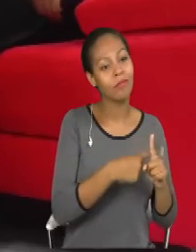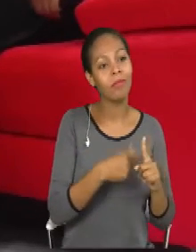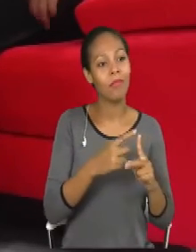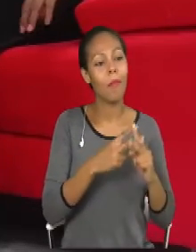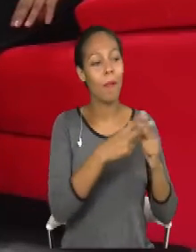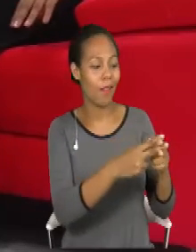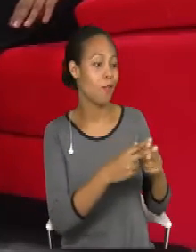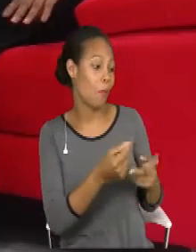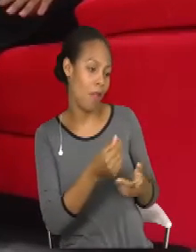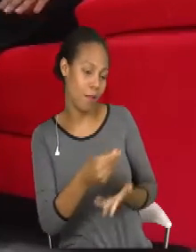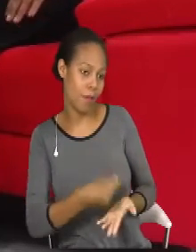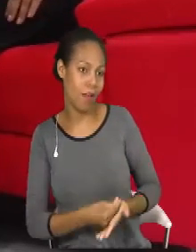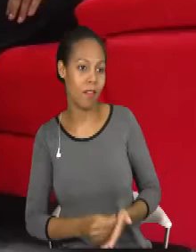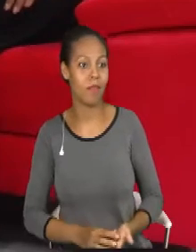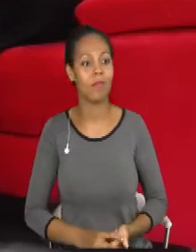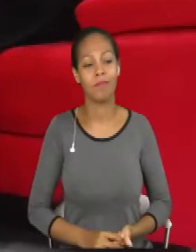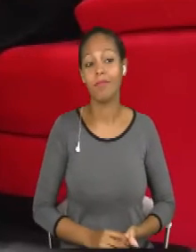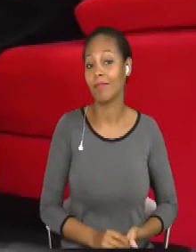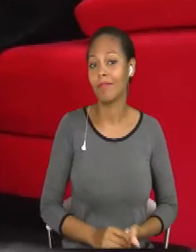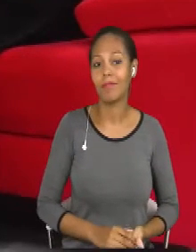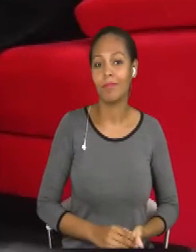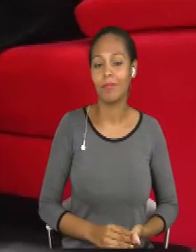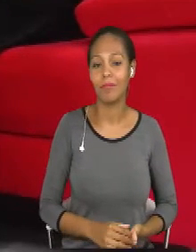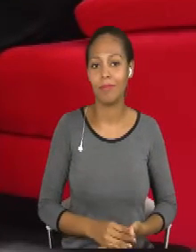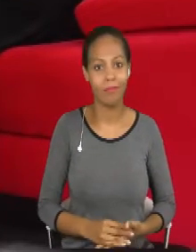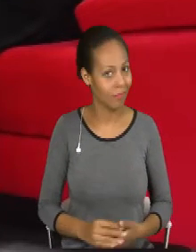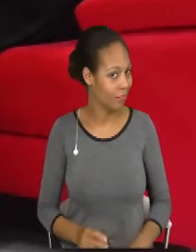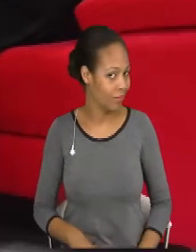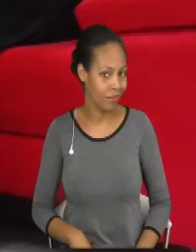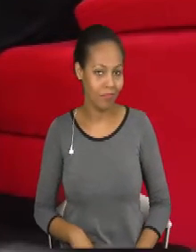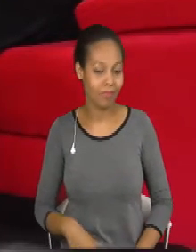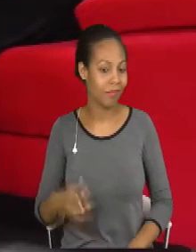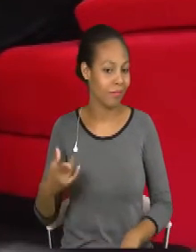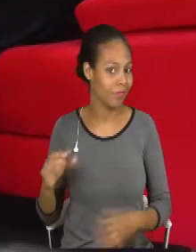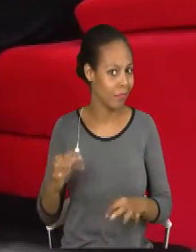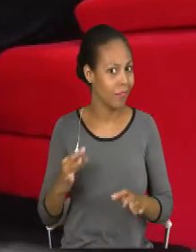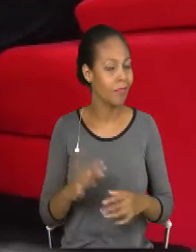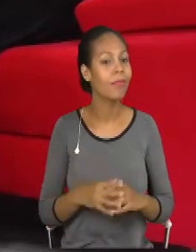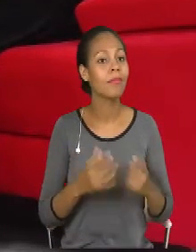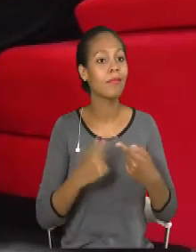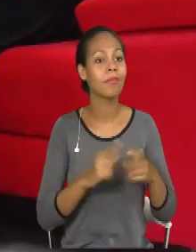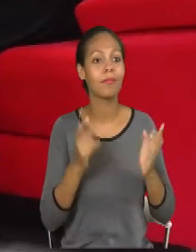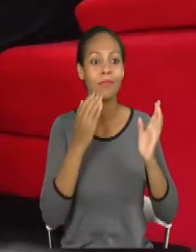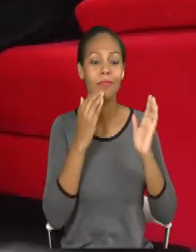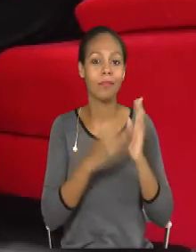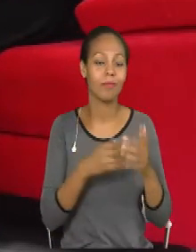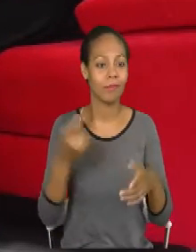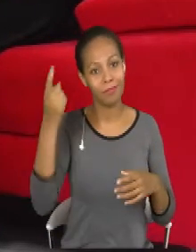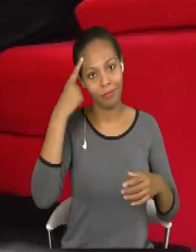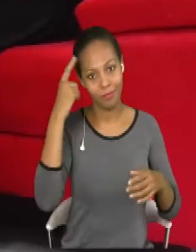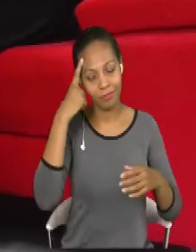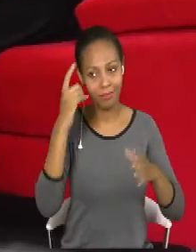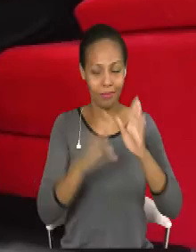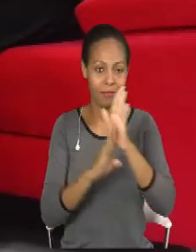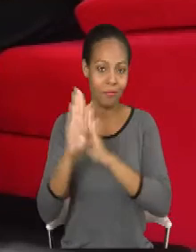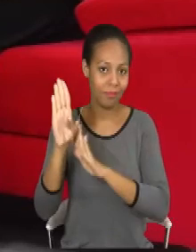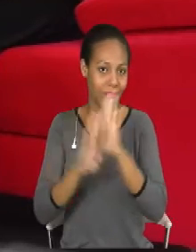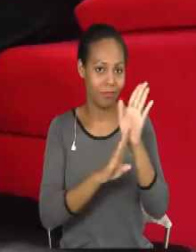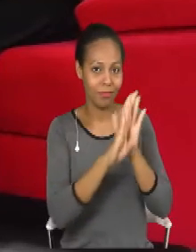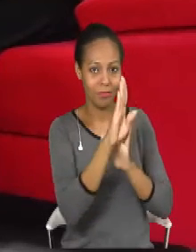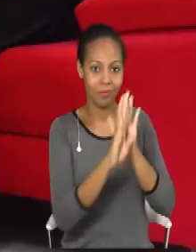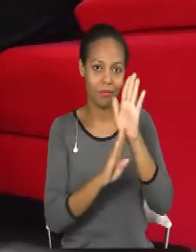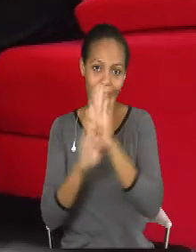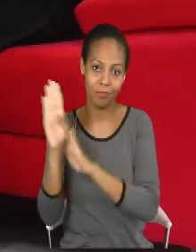más, miremos esos dos casos tan sencillos, tan elementales, pero el potencial de éxito que están teniendo. Entonces de